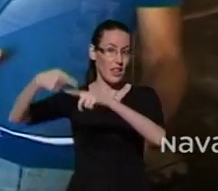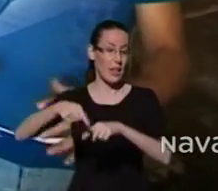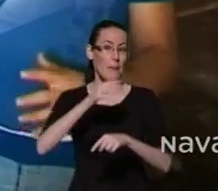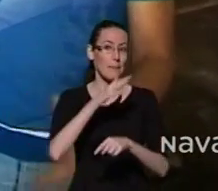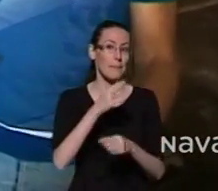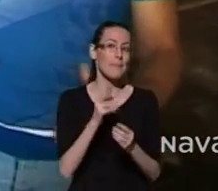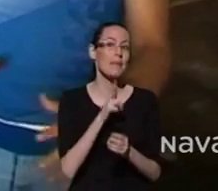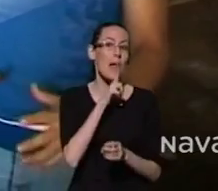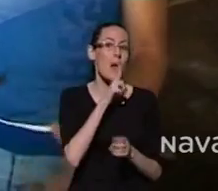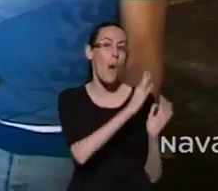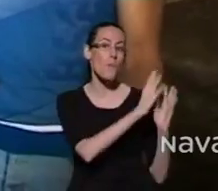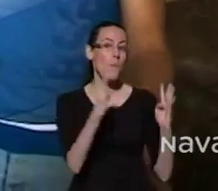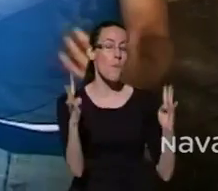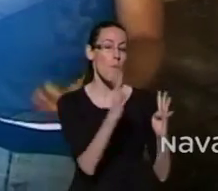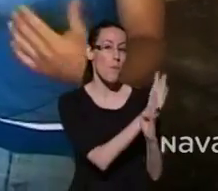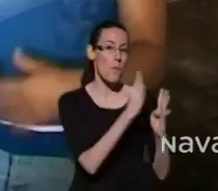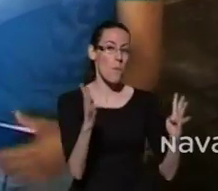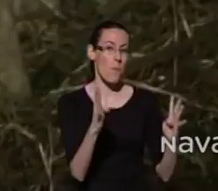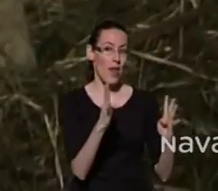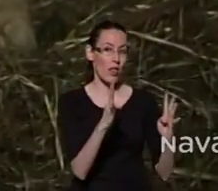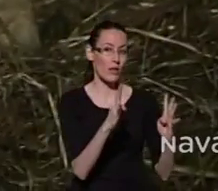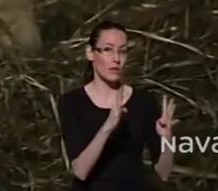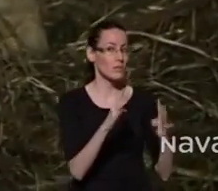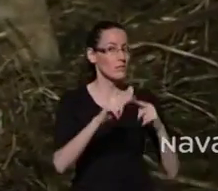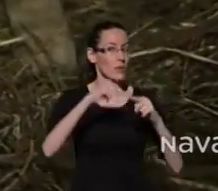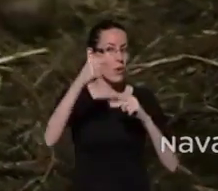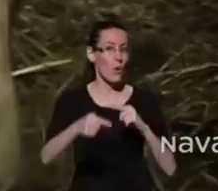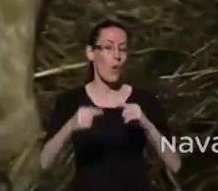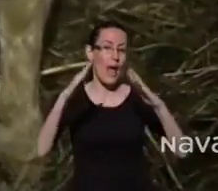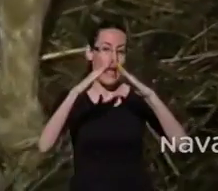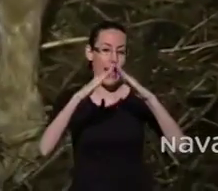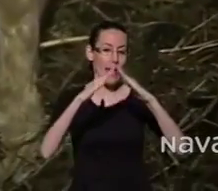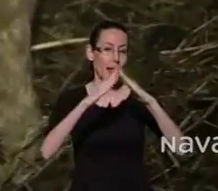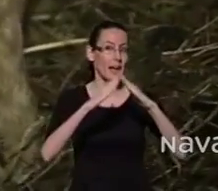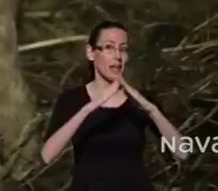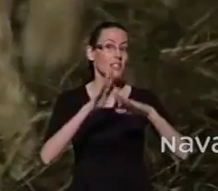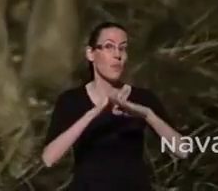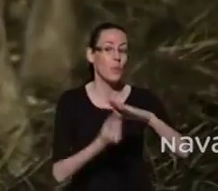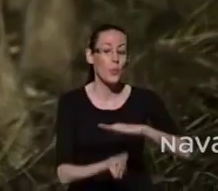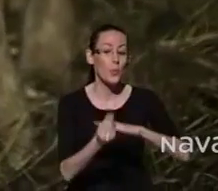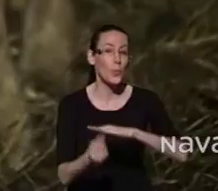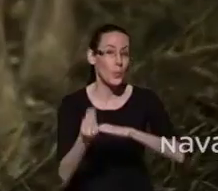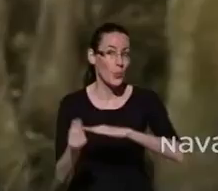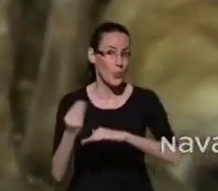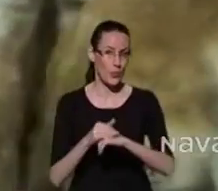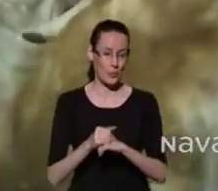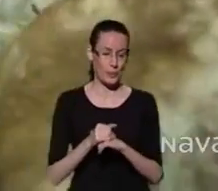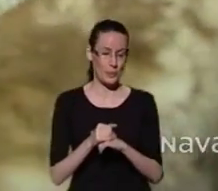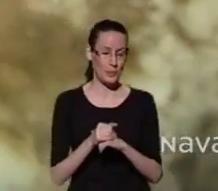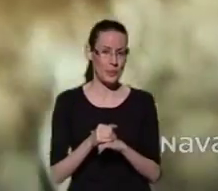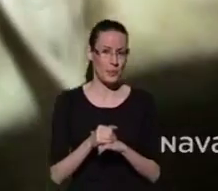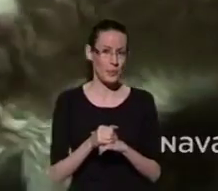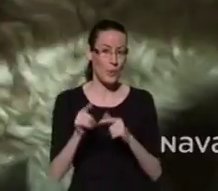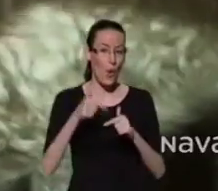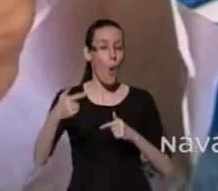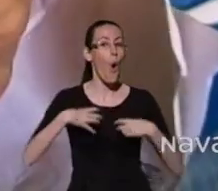Y mientras están, digamos, gestantes. Y luego las traemos a casa pues para parir ahora. Y ahora están pariendo ya. Y luego ya lo que hacemos es, a estas